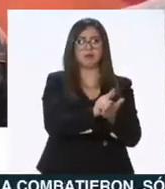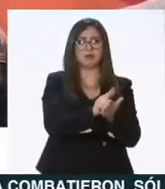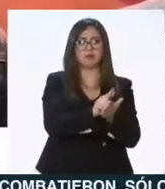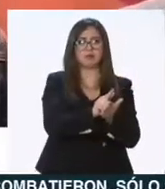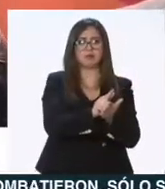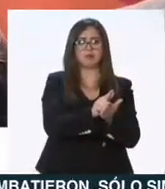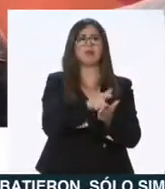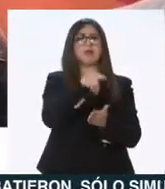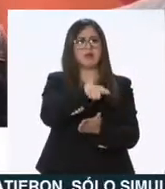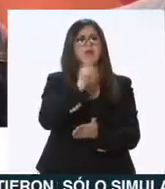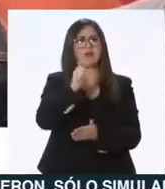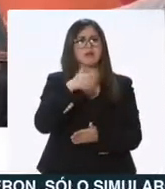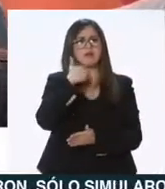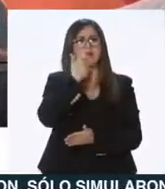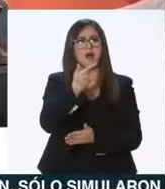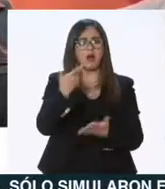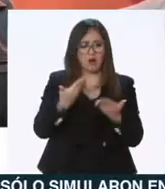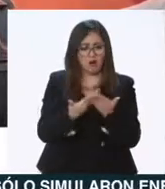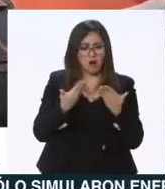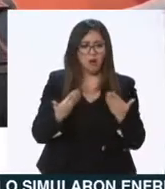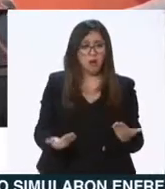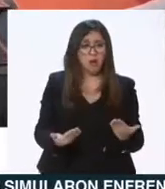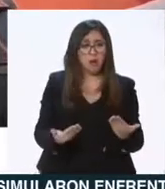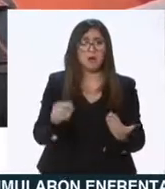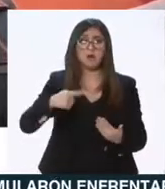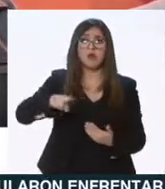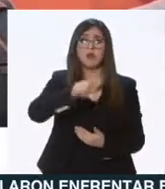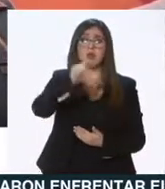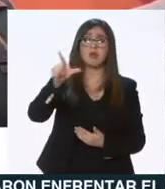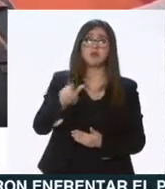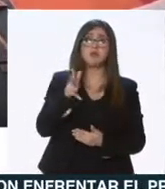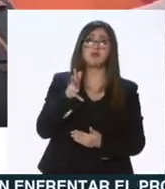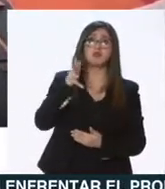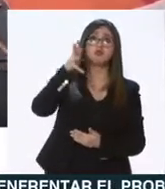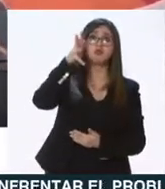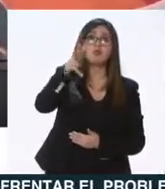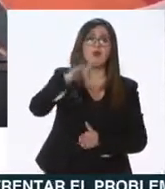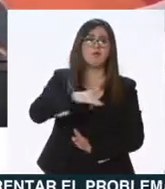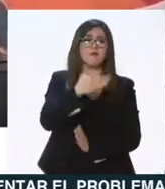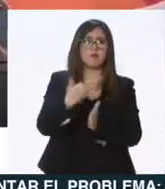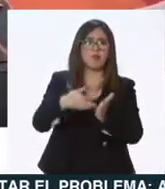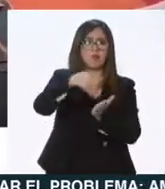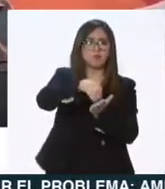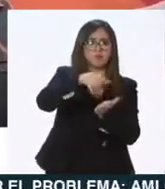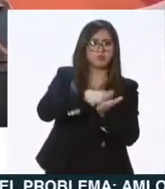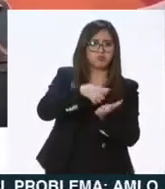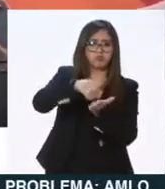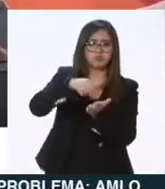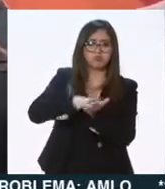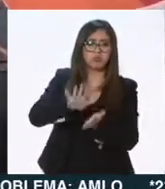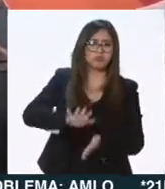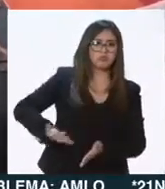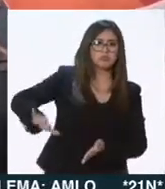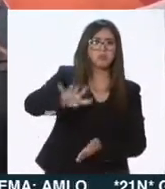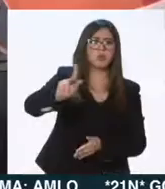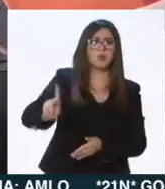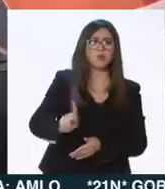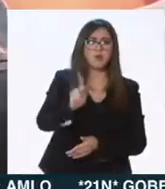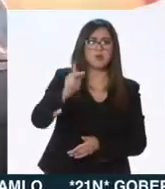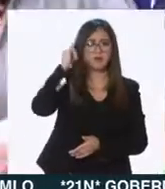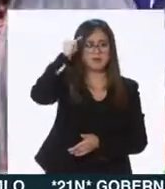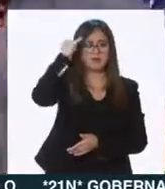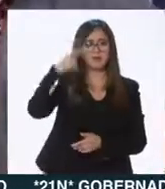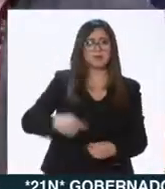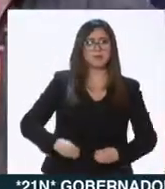porque sí es el momento. Si no lo hacemos ahorita, ya no se plasma nunca los puntos de vista de las poblaciones indígenas de la Ciudad de